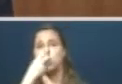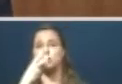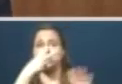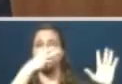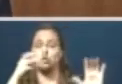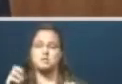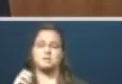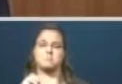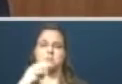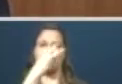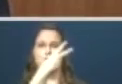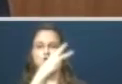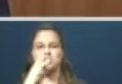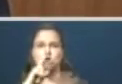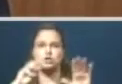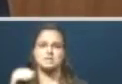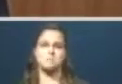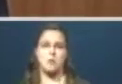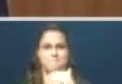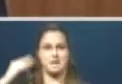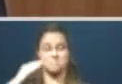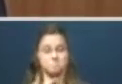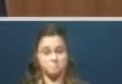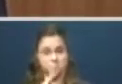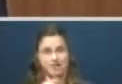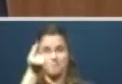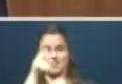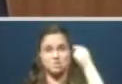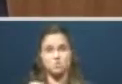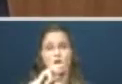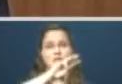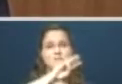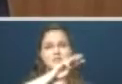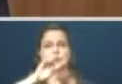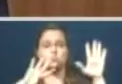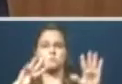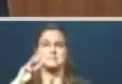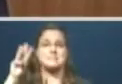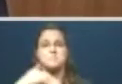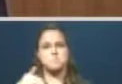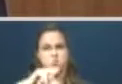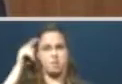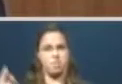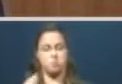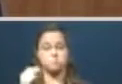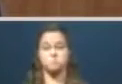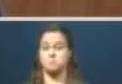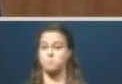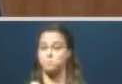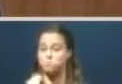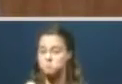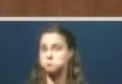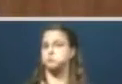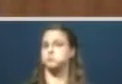todo ello la estrategia va a contar con un presupuesto de 393 millones de euros que permitirán dar continuidad